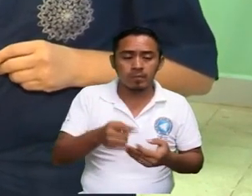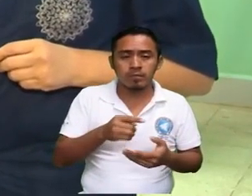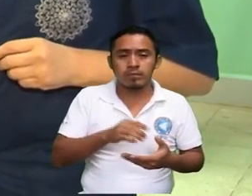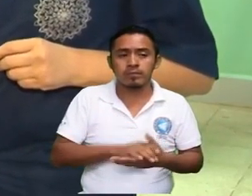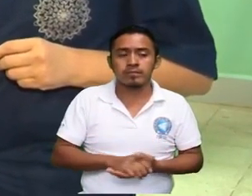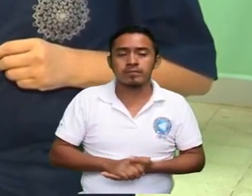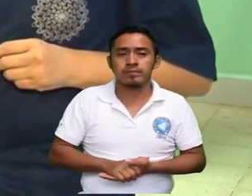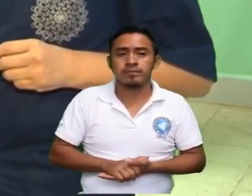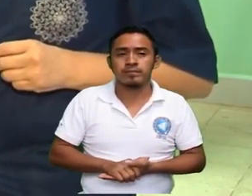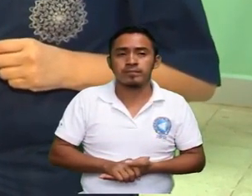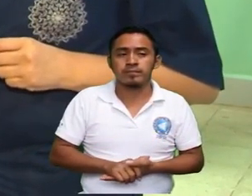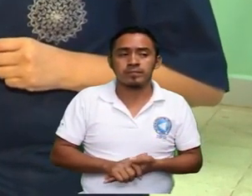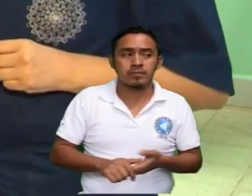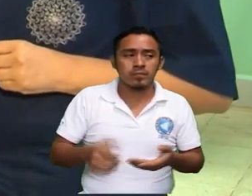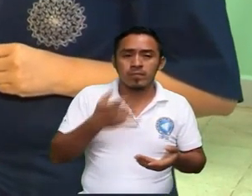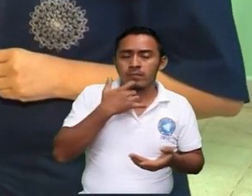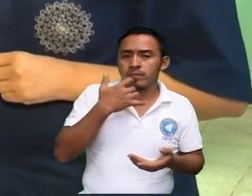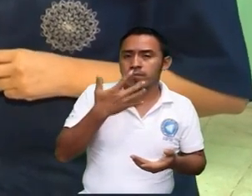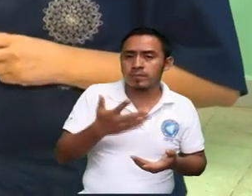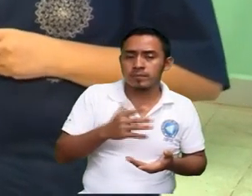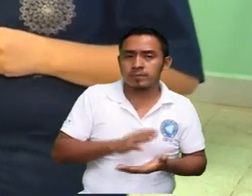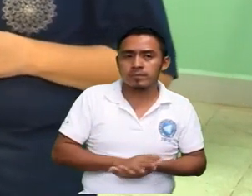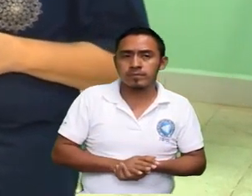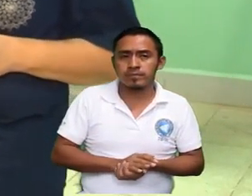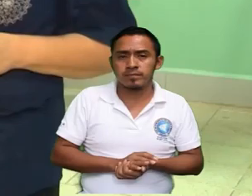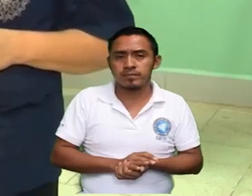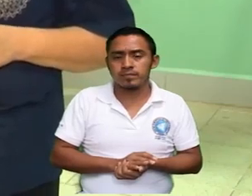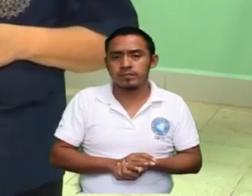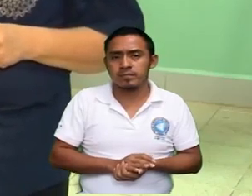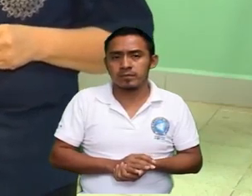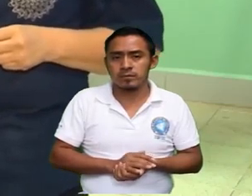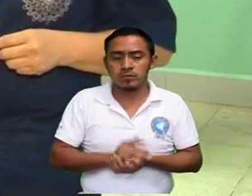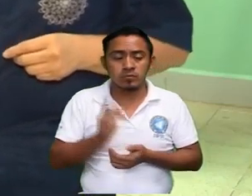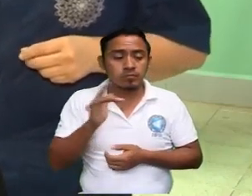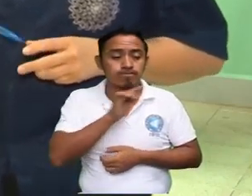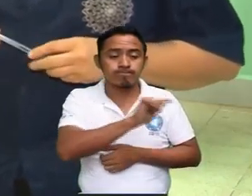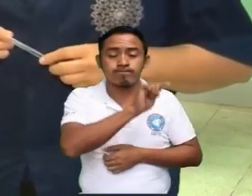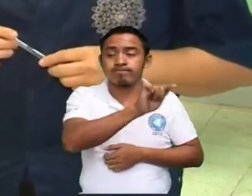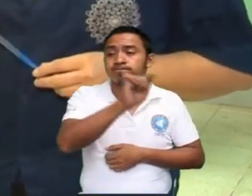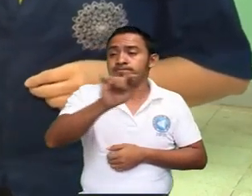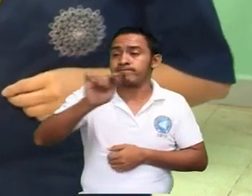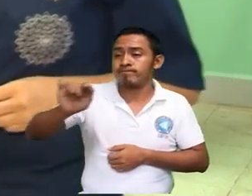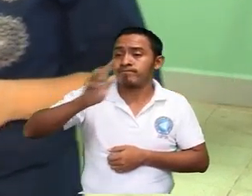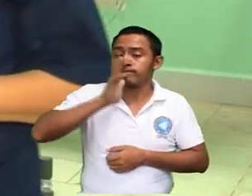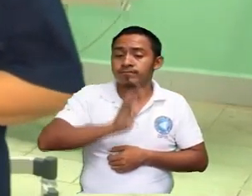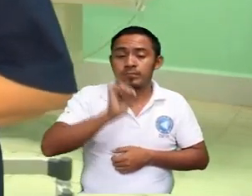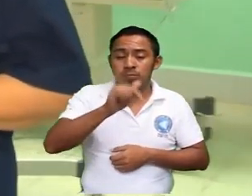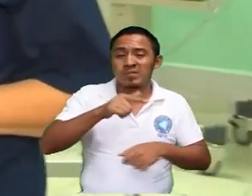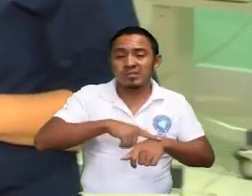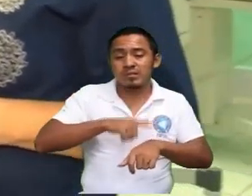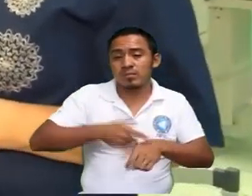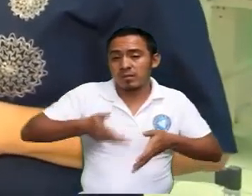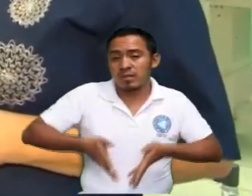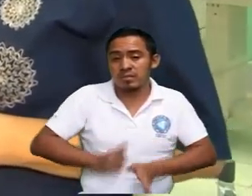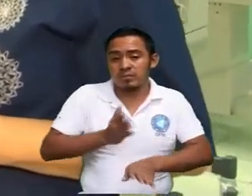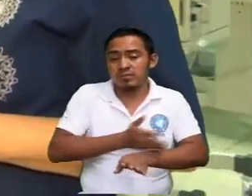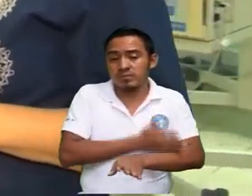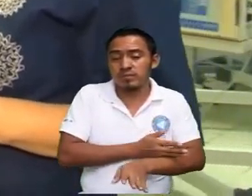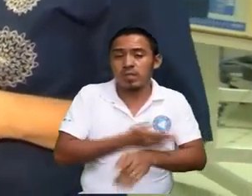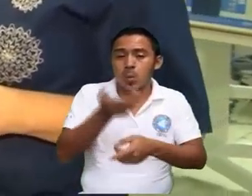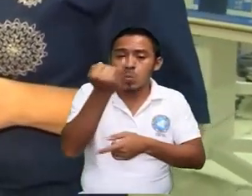estrategia. Precisamente, ¿por qué? Todos estos niños son prematuros, y son bajo peso al